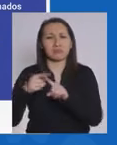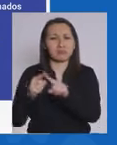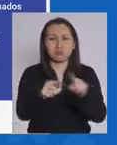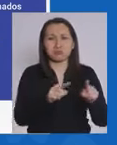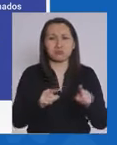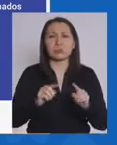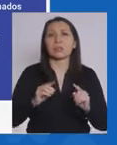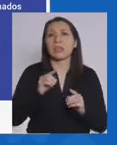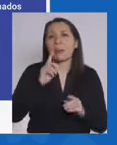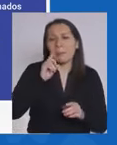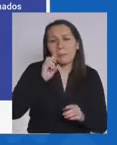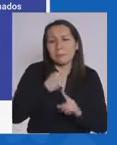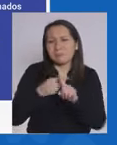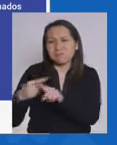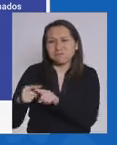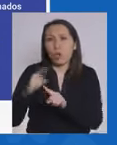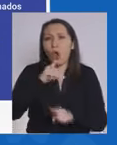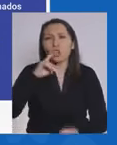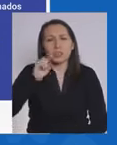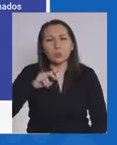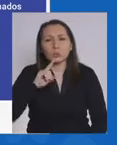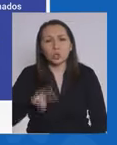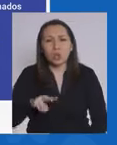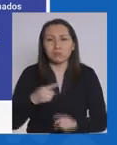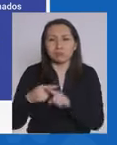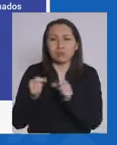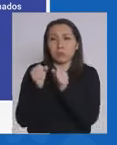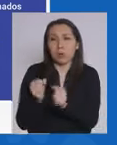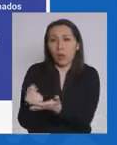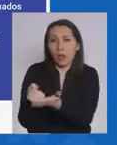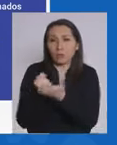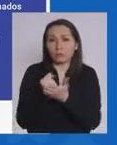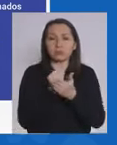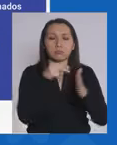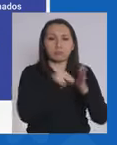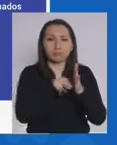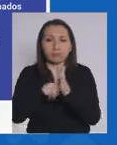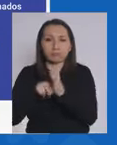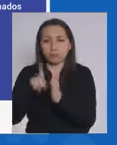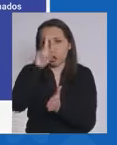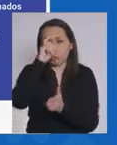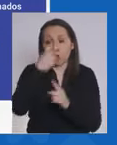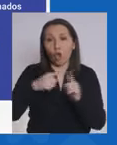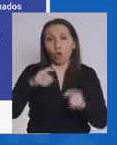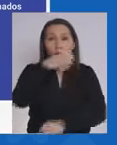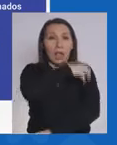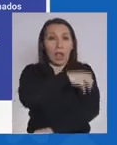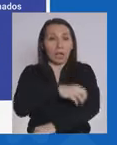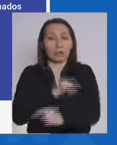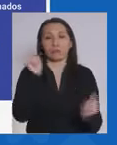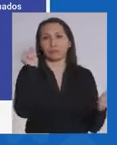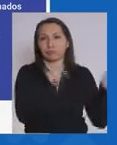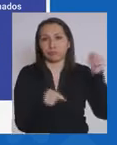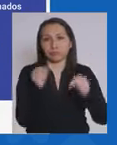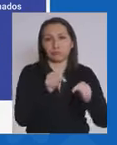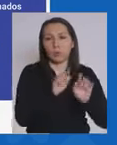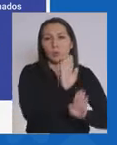que nos han ayudado a poder hospitalizar a más de 40 personas de otras regiones del país